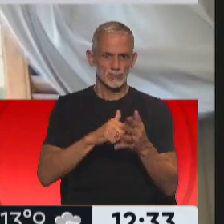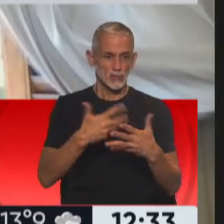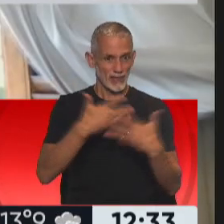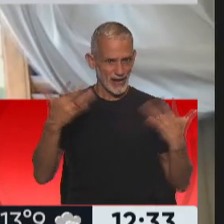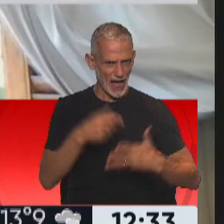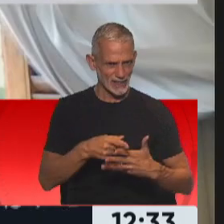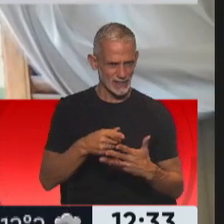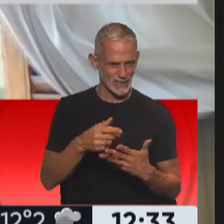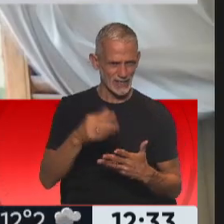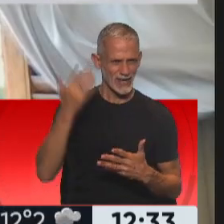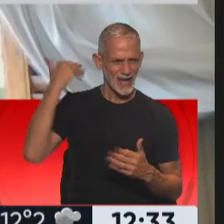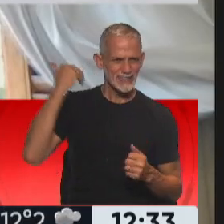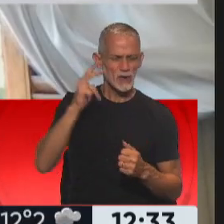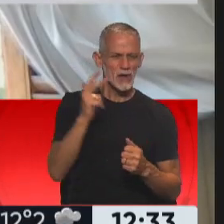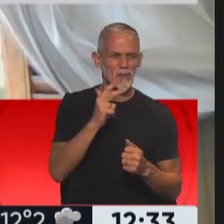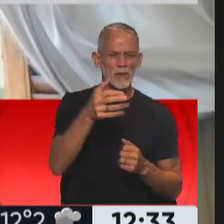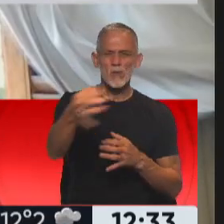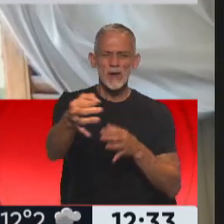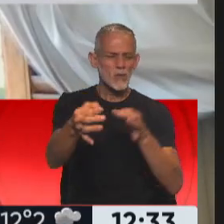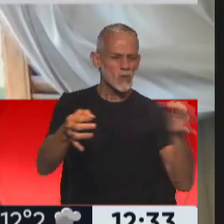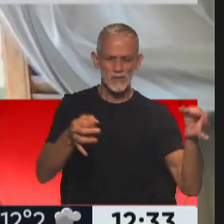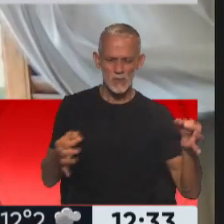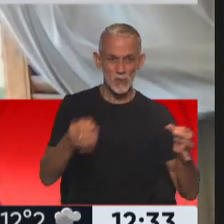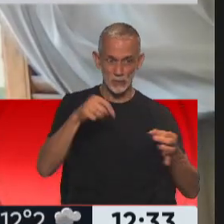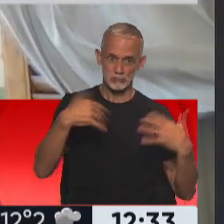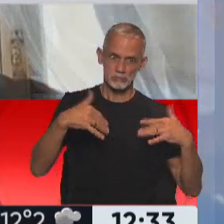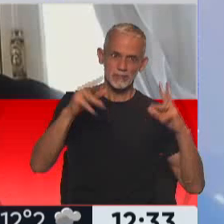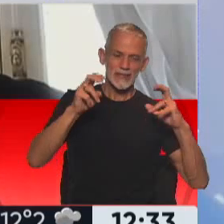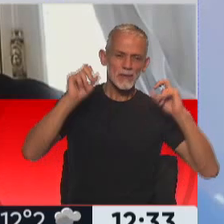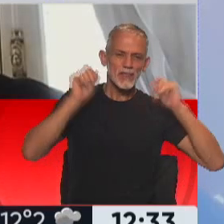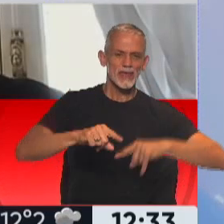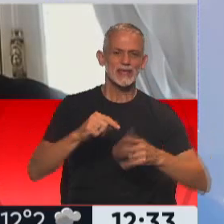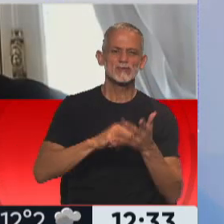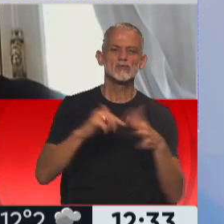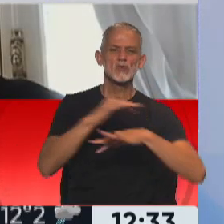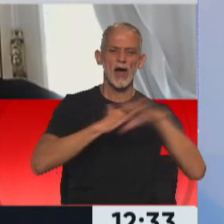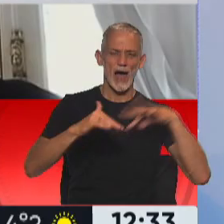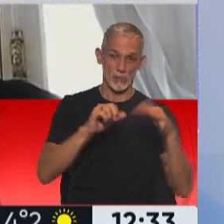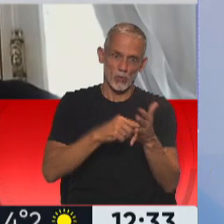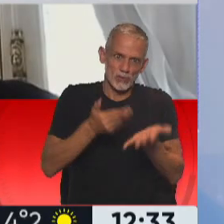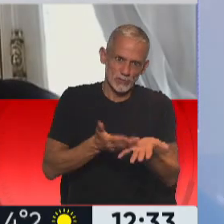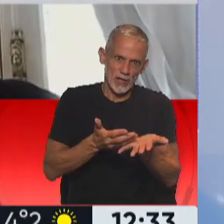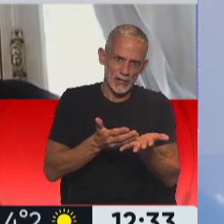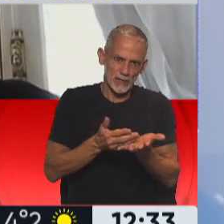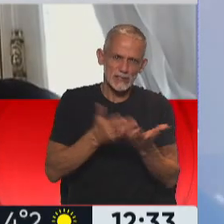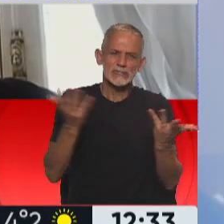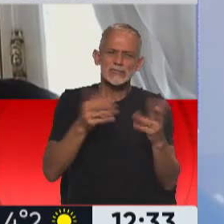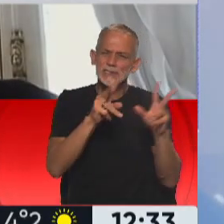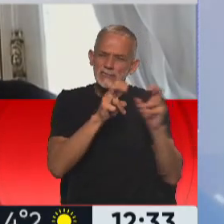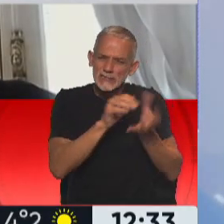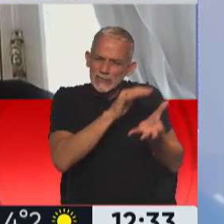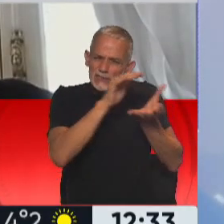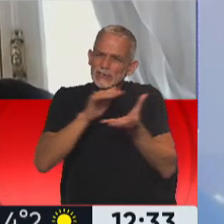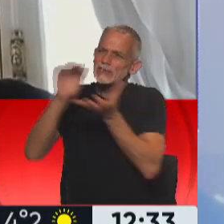ciudad. Y por lo tanto él llevó un montón de temas que tenían que ver con la gran ciudad. Temas como